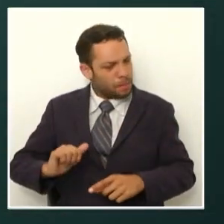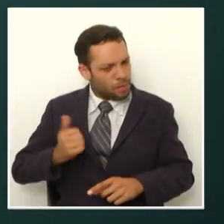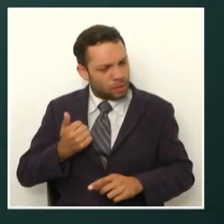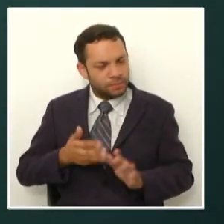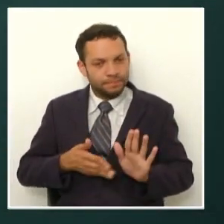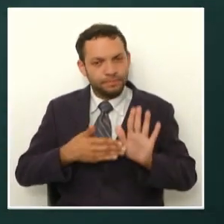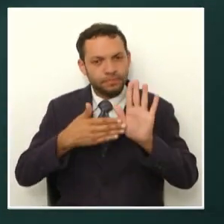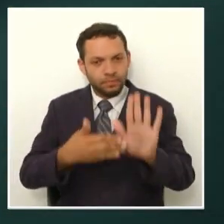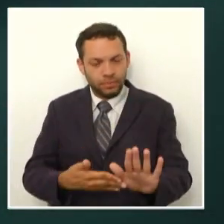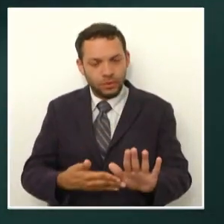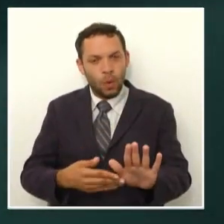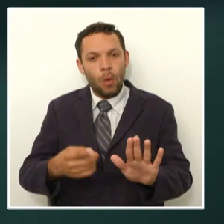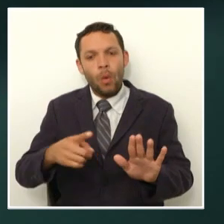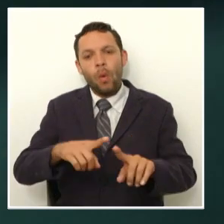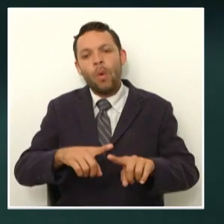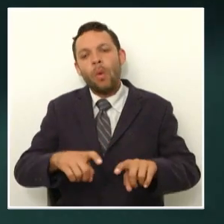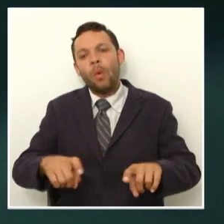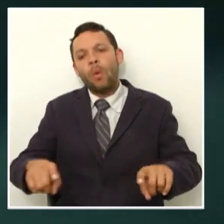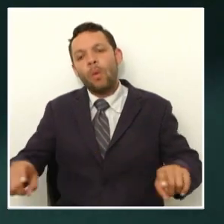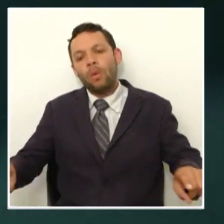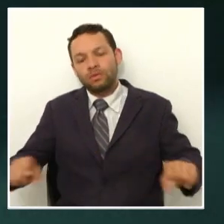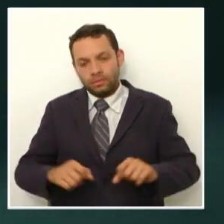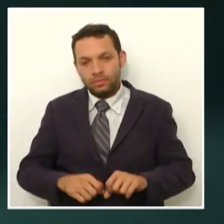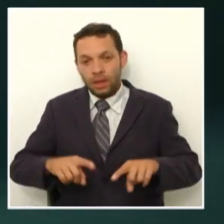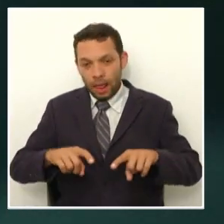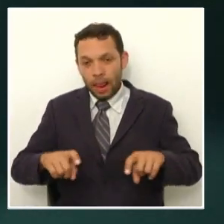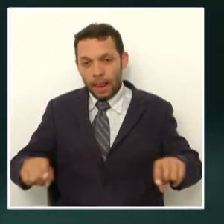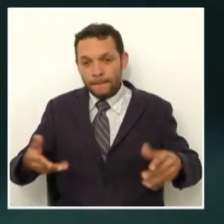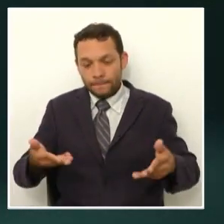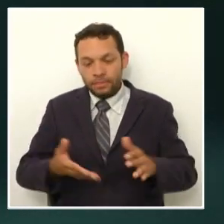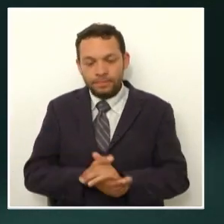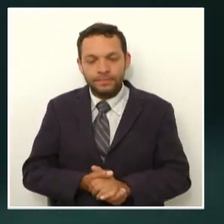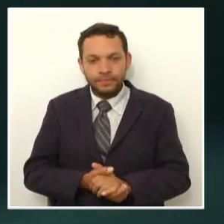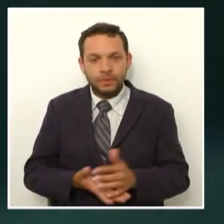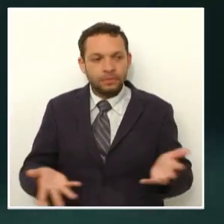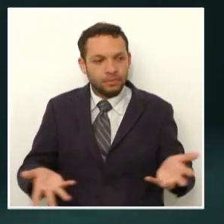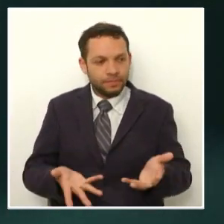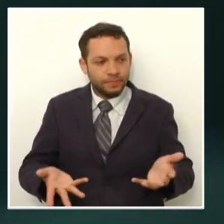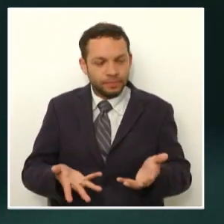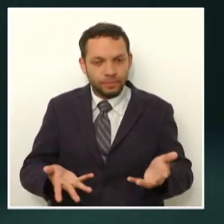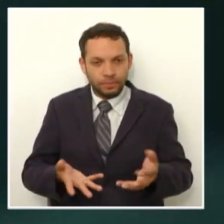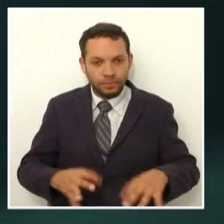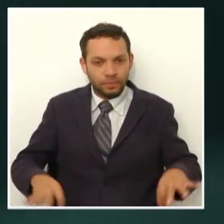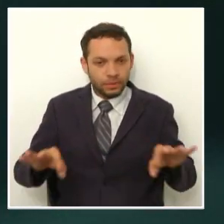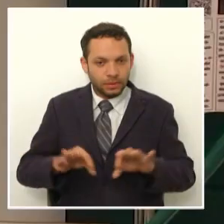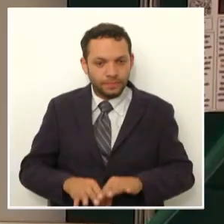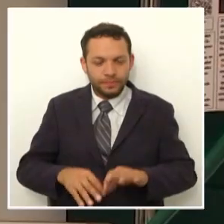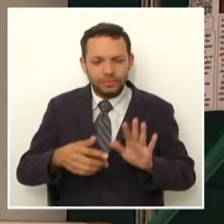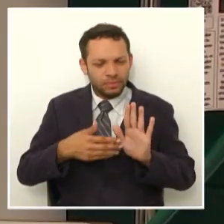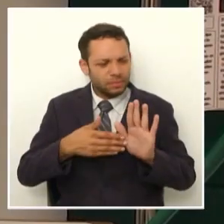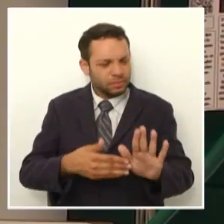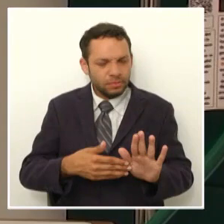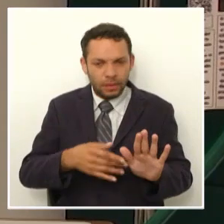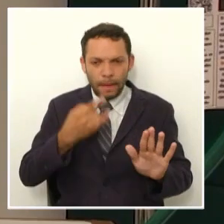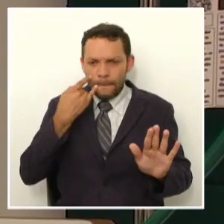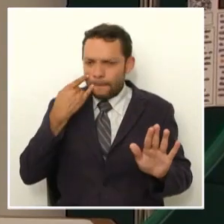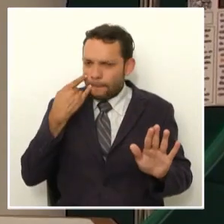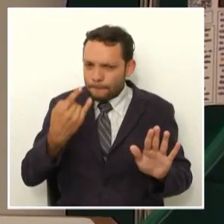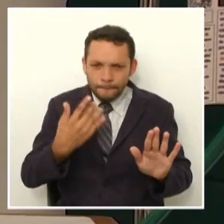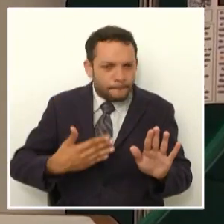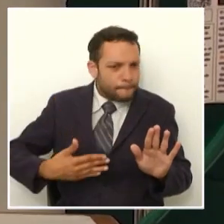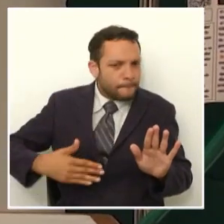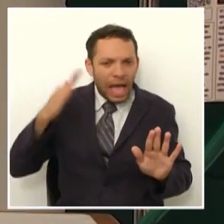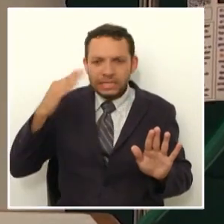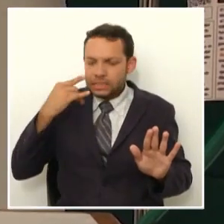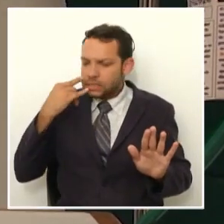mostrar algunos de los equipos que tenemos aquí en el Salón Museo. Este es uno de los de los equipos más interesantes y